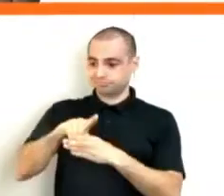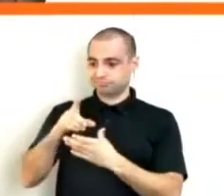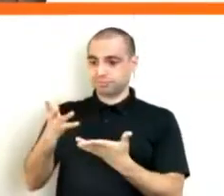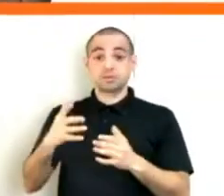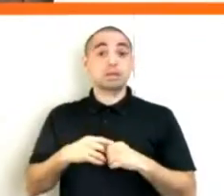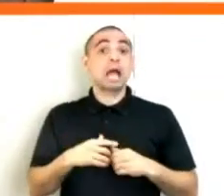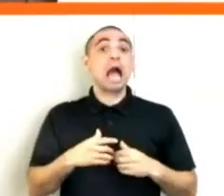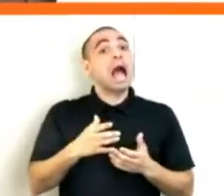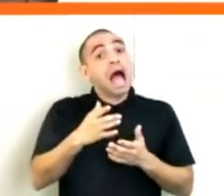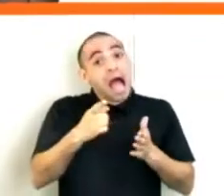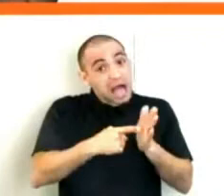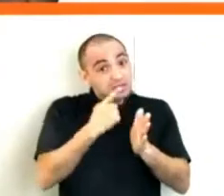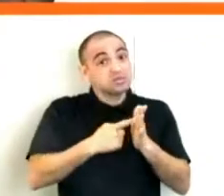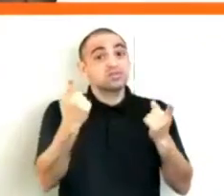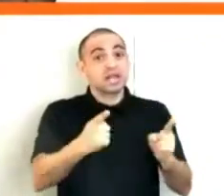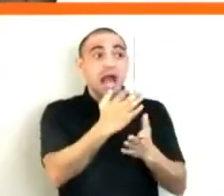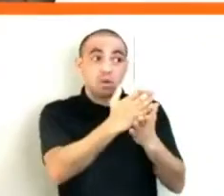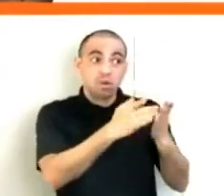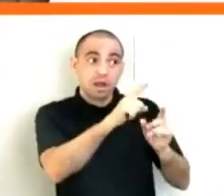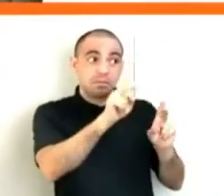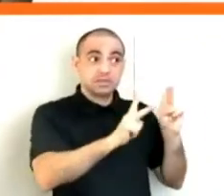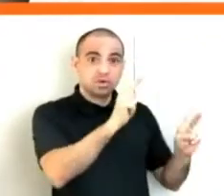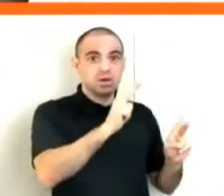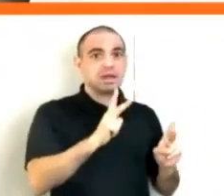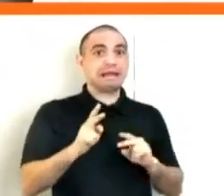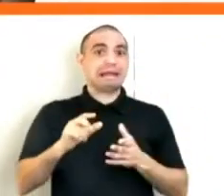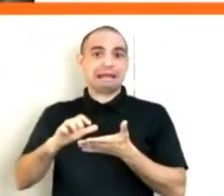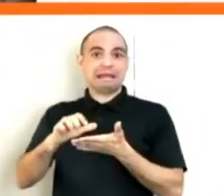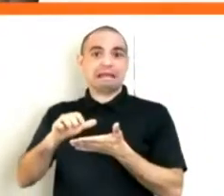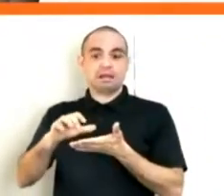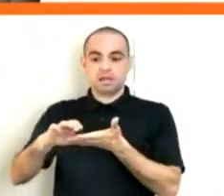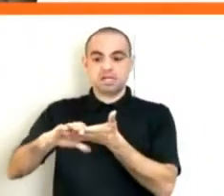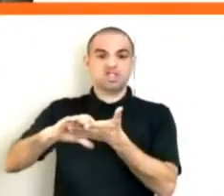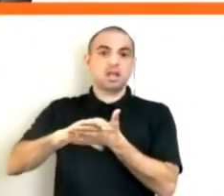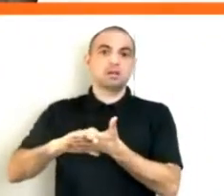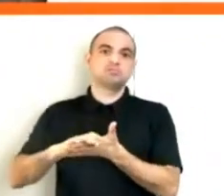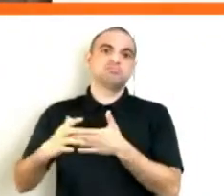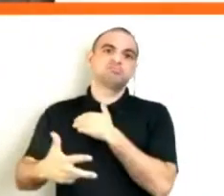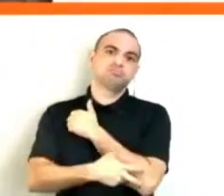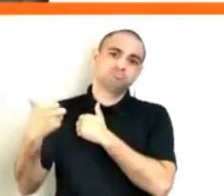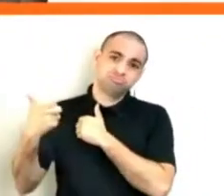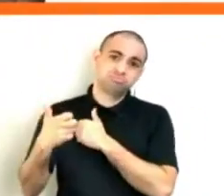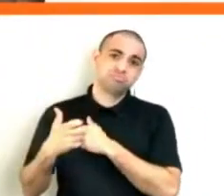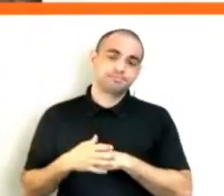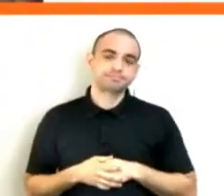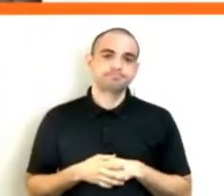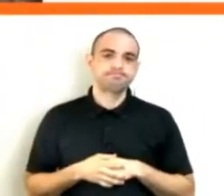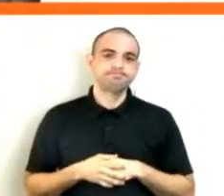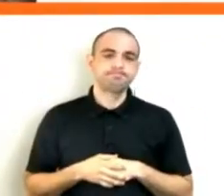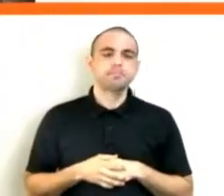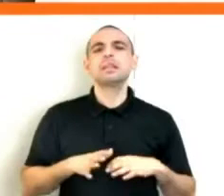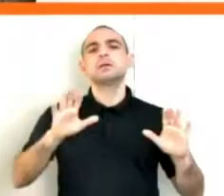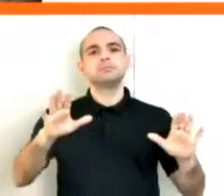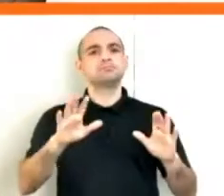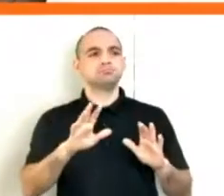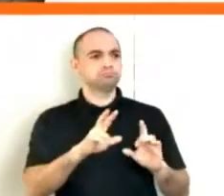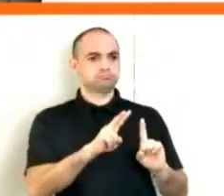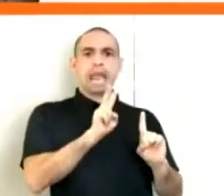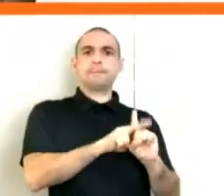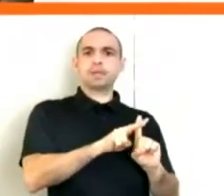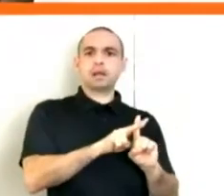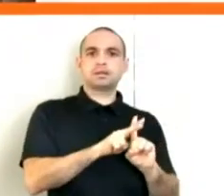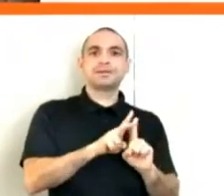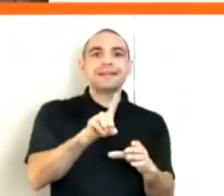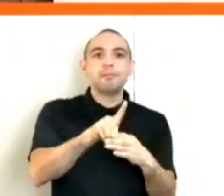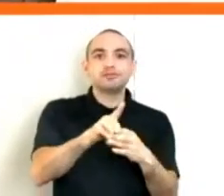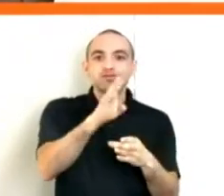cheque, que ha ocurrido lamentablemente, y es mucho más ágil. Ahora bien, ¿cómo usted se cambia a depósito directo? Que lo habíamos hablado al